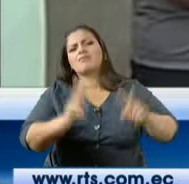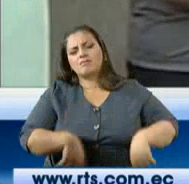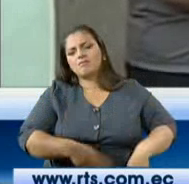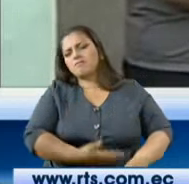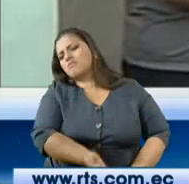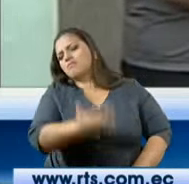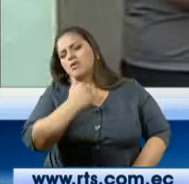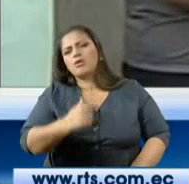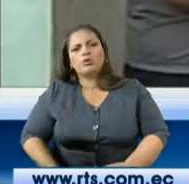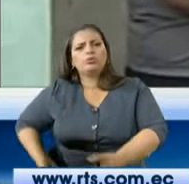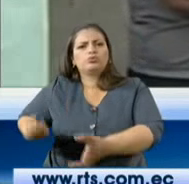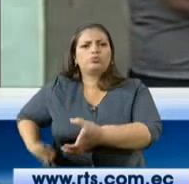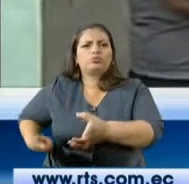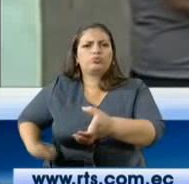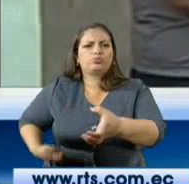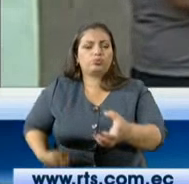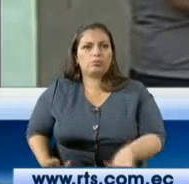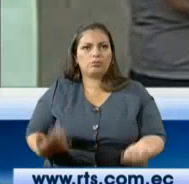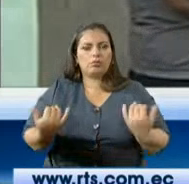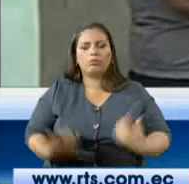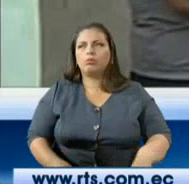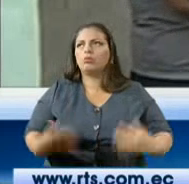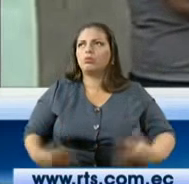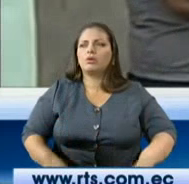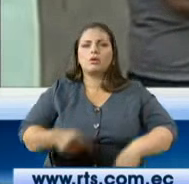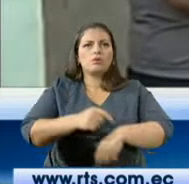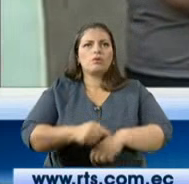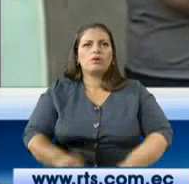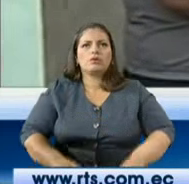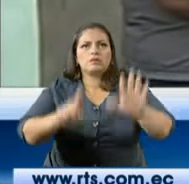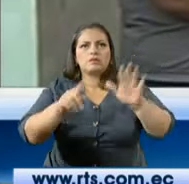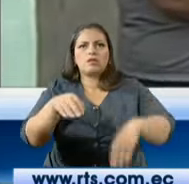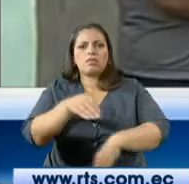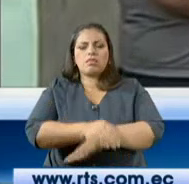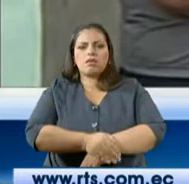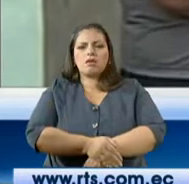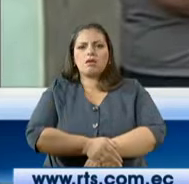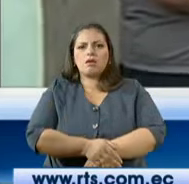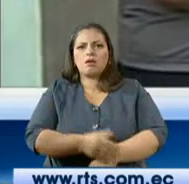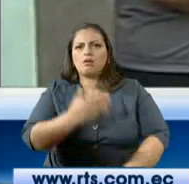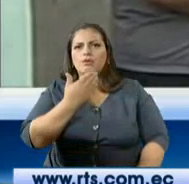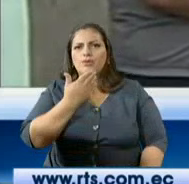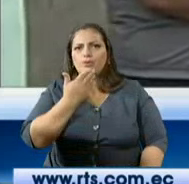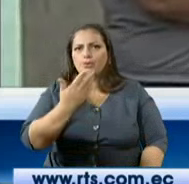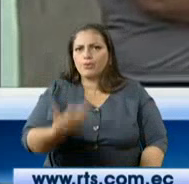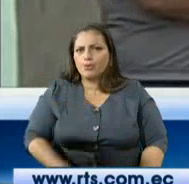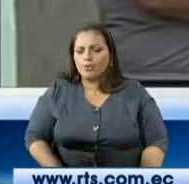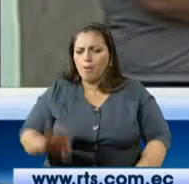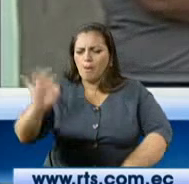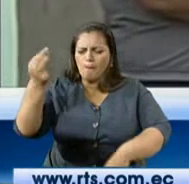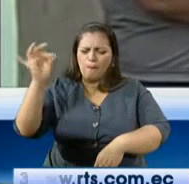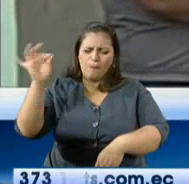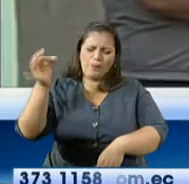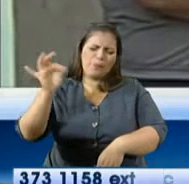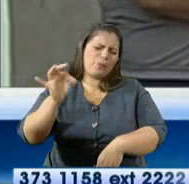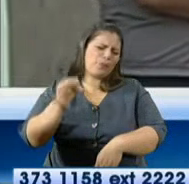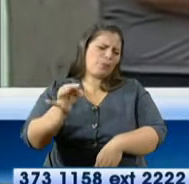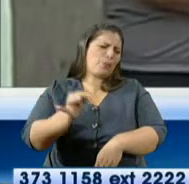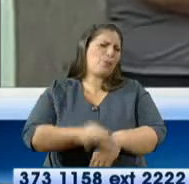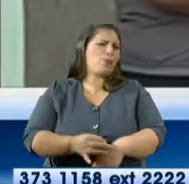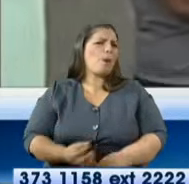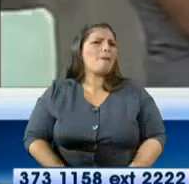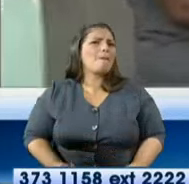a fumigar, porque ahorita a partir de las 6 de la tarde, créame amigo, que yo a mis nietos tengo que darles de comer a las 5 de la tarde, porque los mosquitos, usted habla, y los